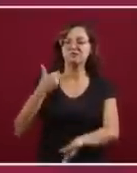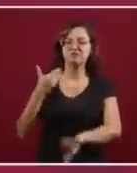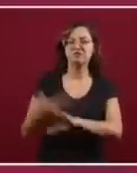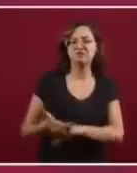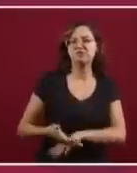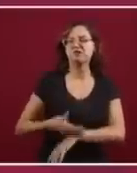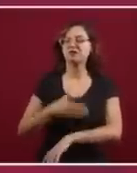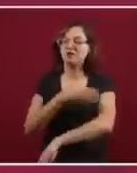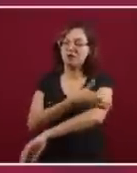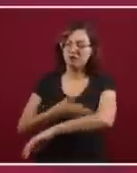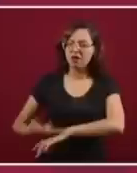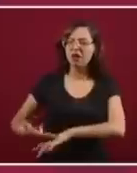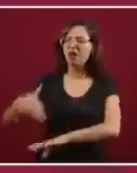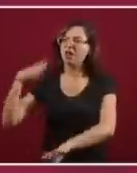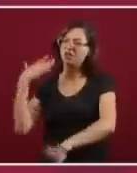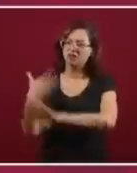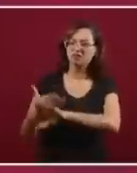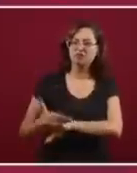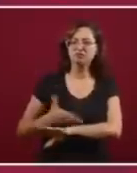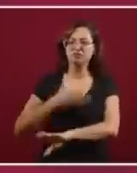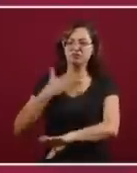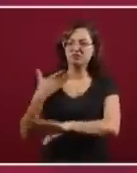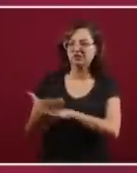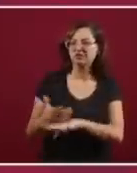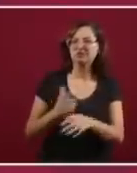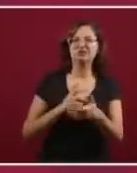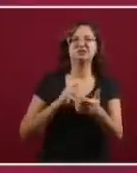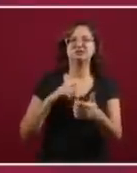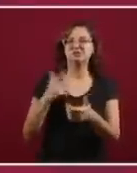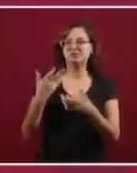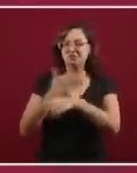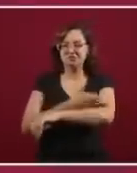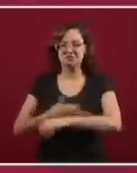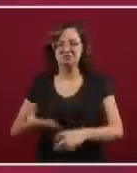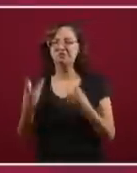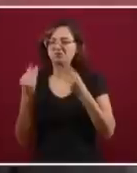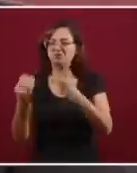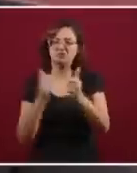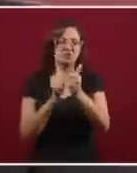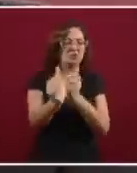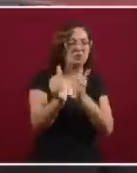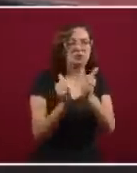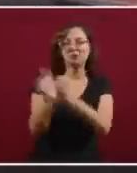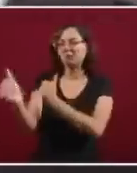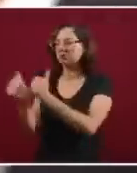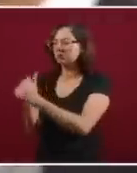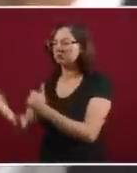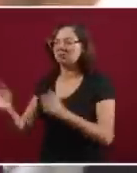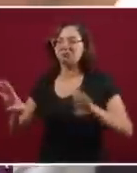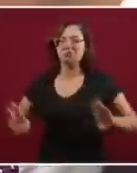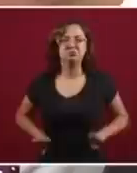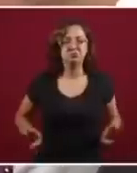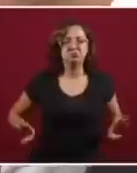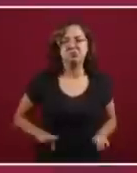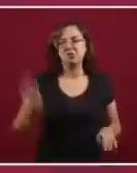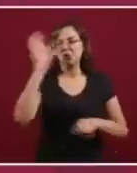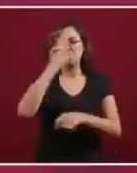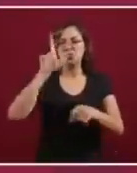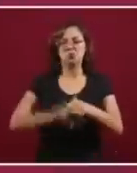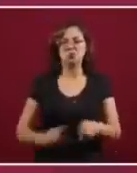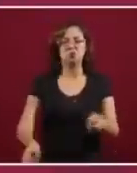a la familia que se desintegraron muchas familias que se perdieron valores culturales